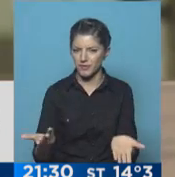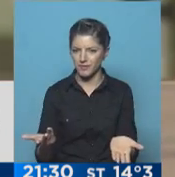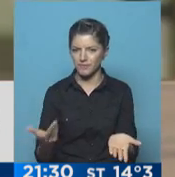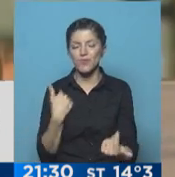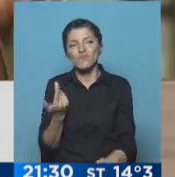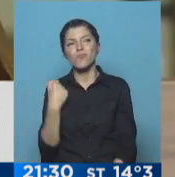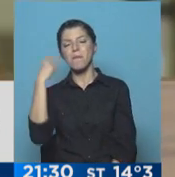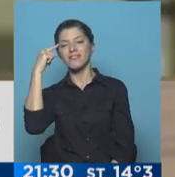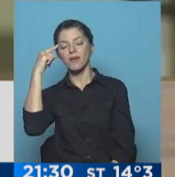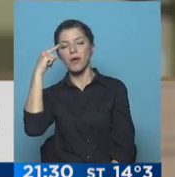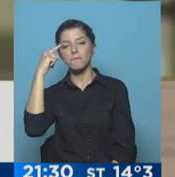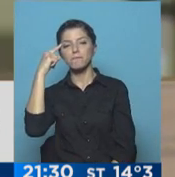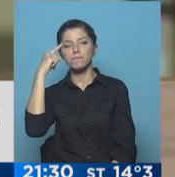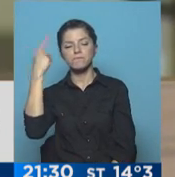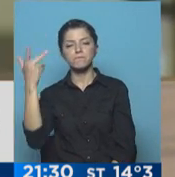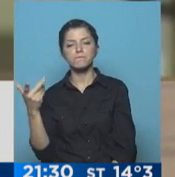Pensaba